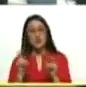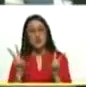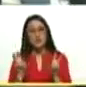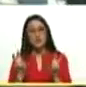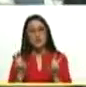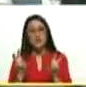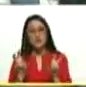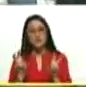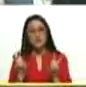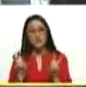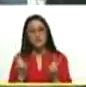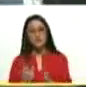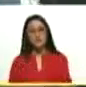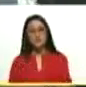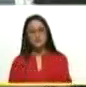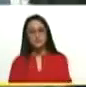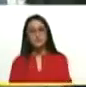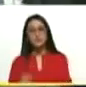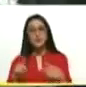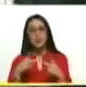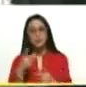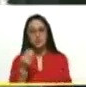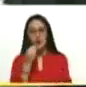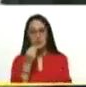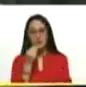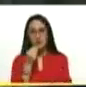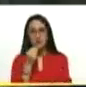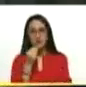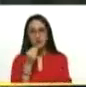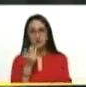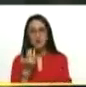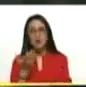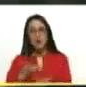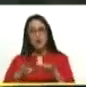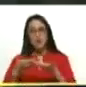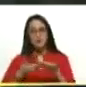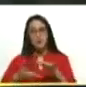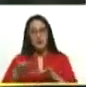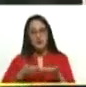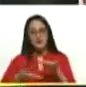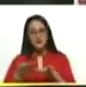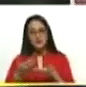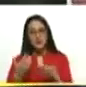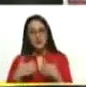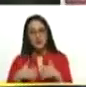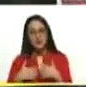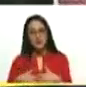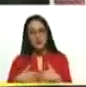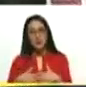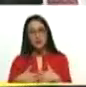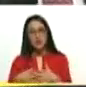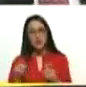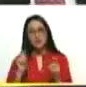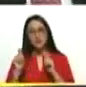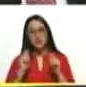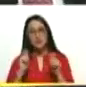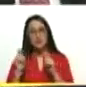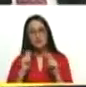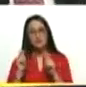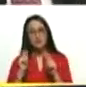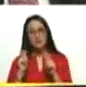sectores, en la producción de alimentos, en el comercio, en la agroindustria, en el turismo,